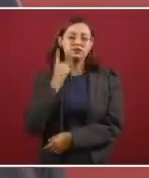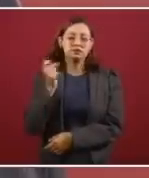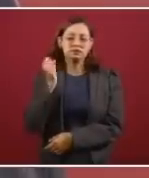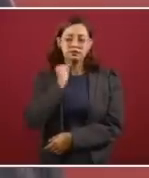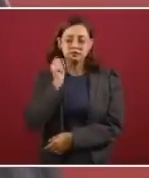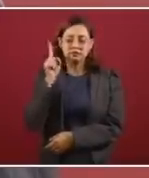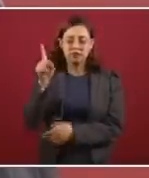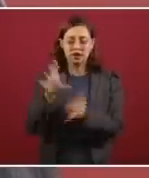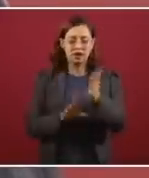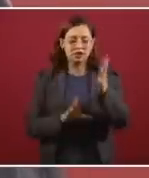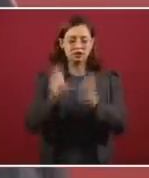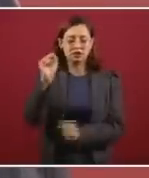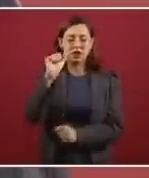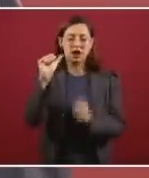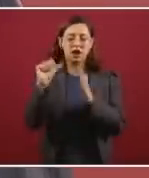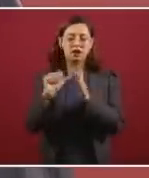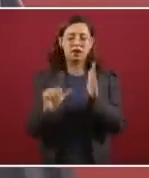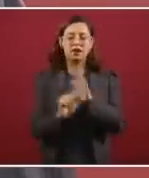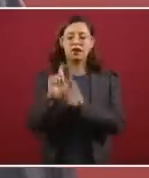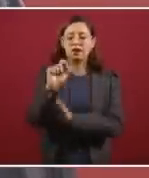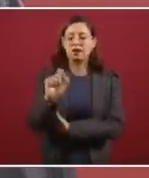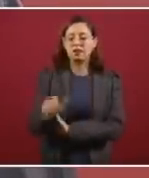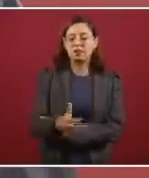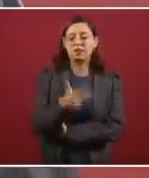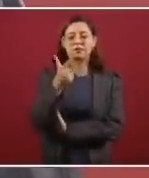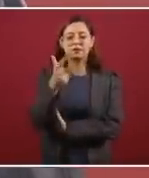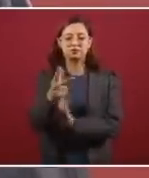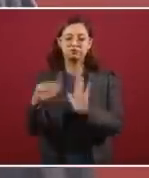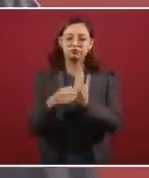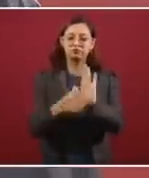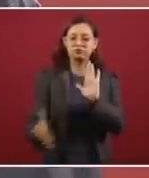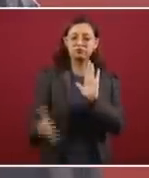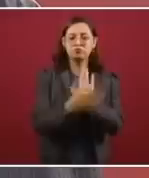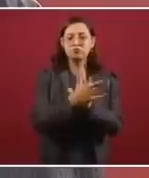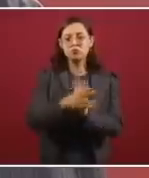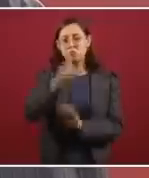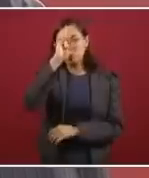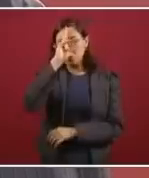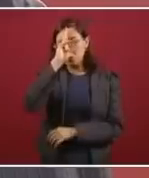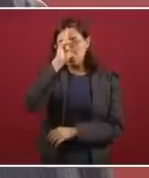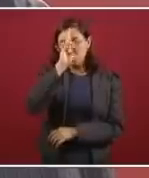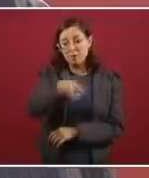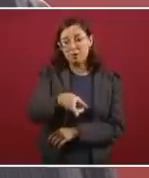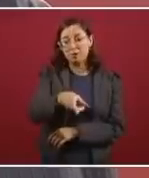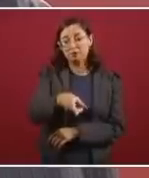28 de la Constitución para que quede prohibido.